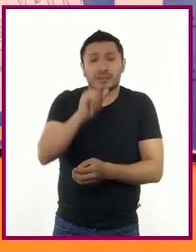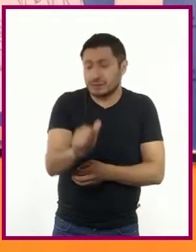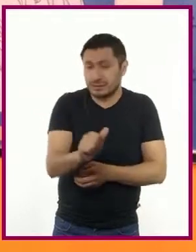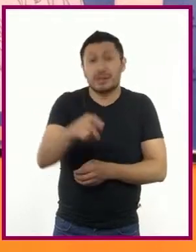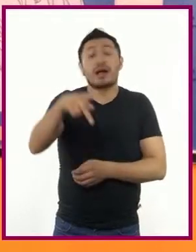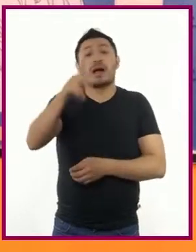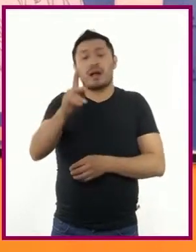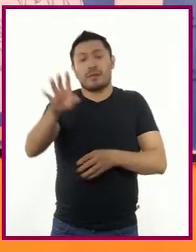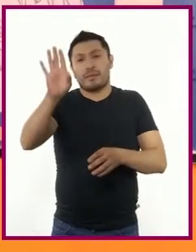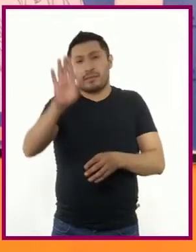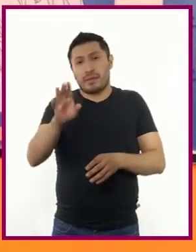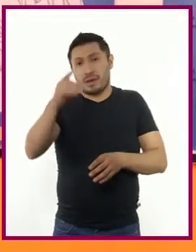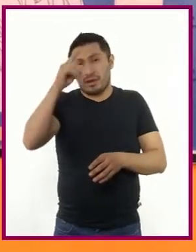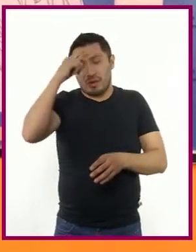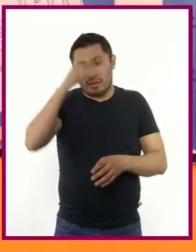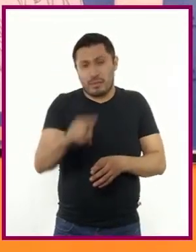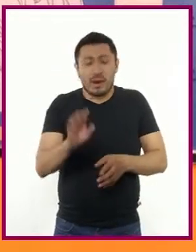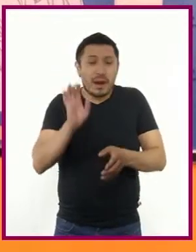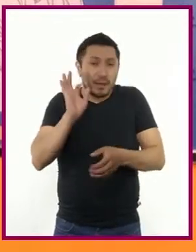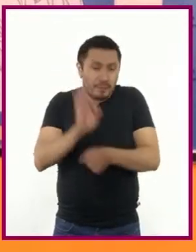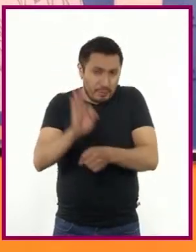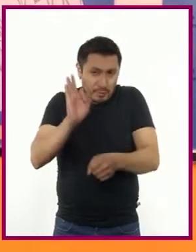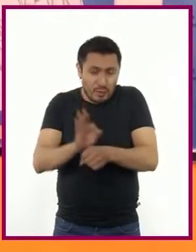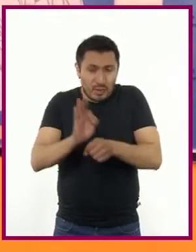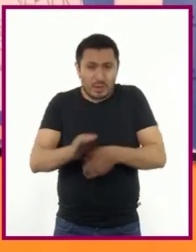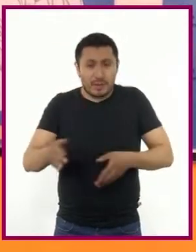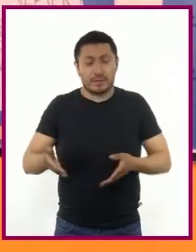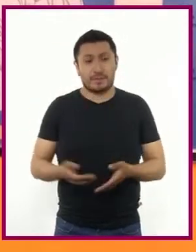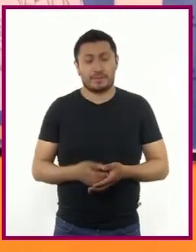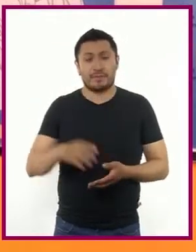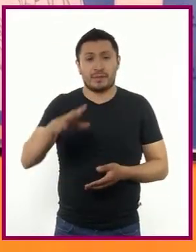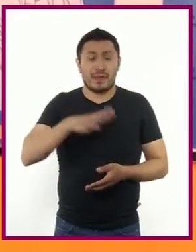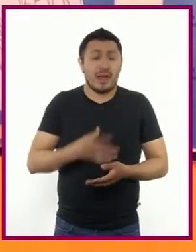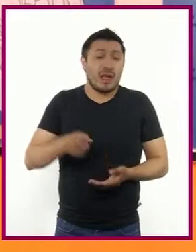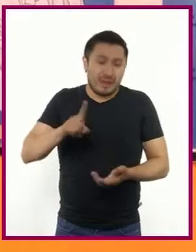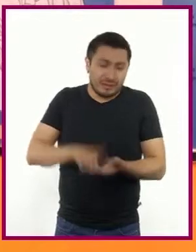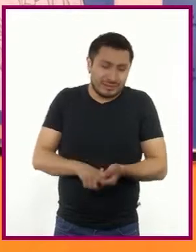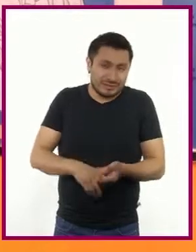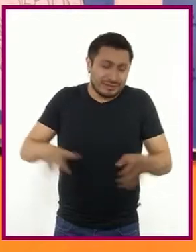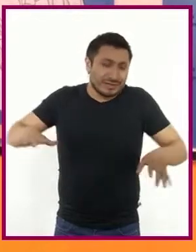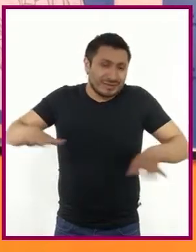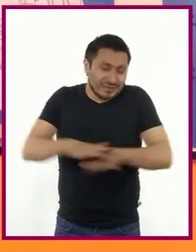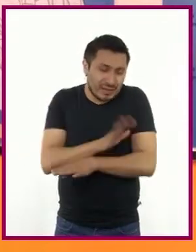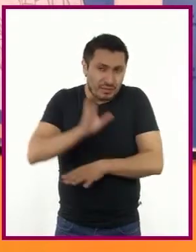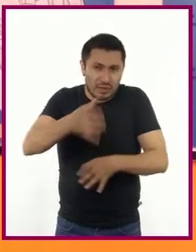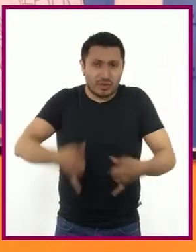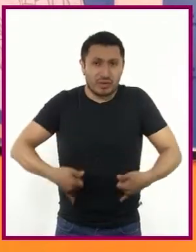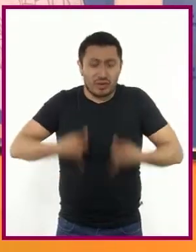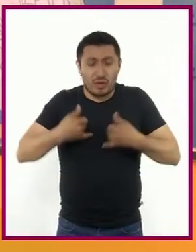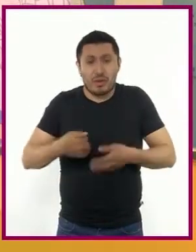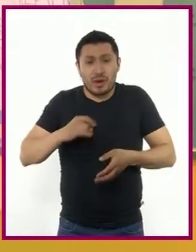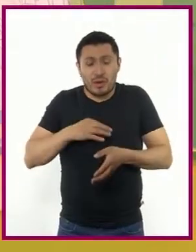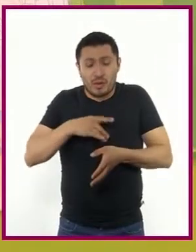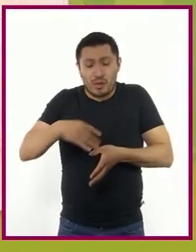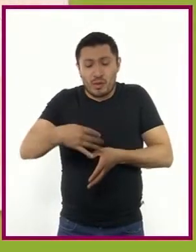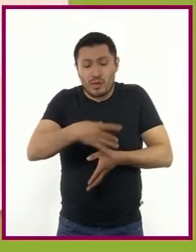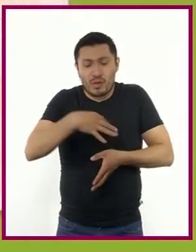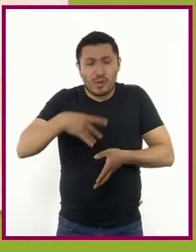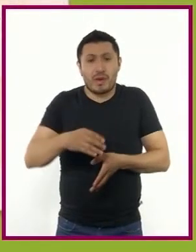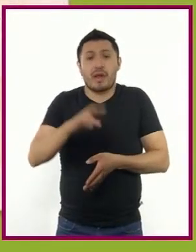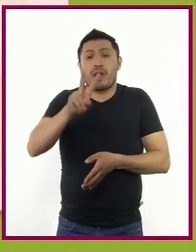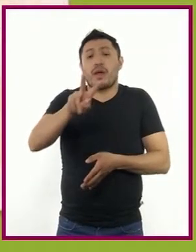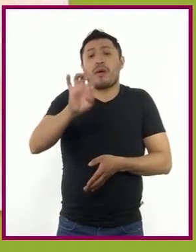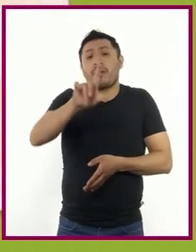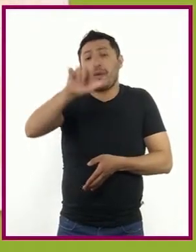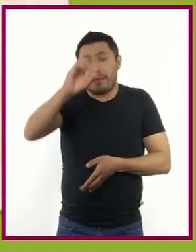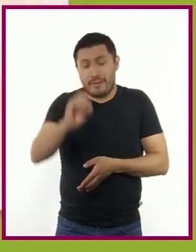órganos sexuales, donde surge uno de los primeros cambios en la pubertad, es decir, el vello púbico. También